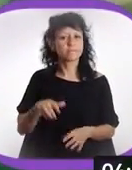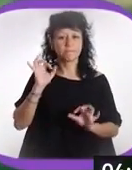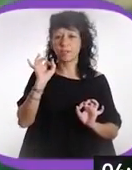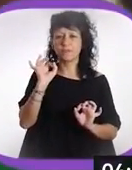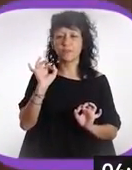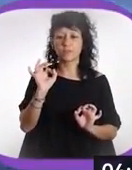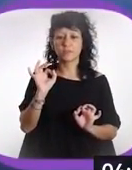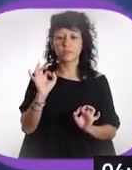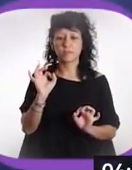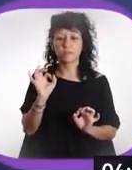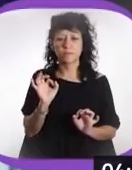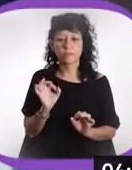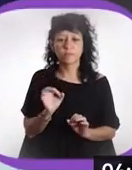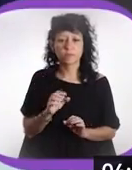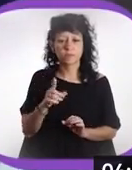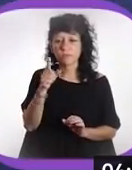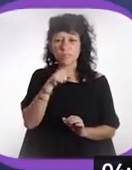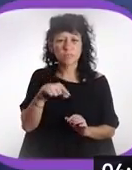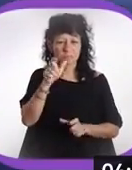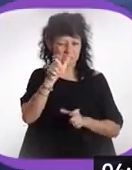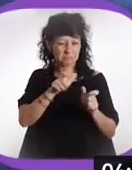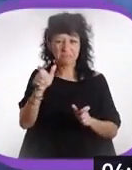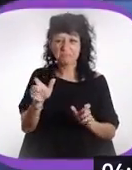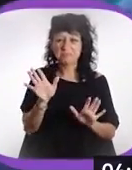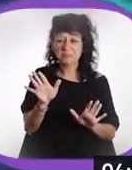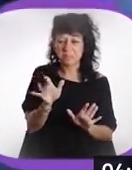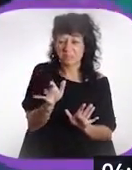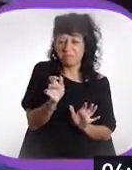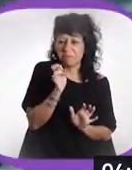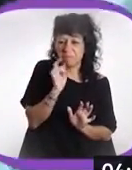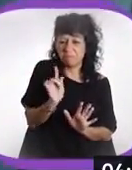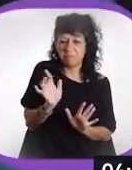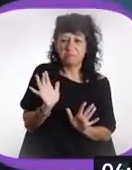Perfecta. Son unos patéticos organismos post-protozoicos.